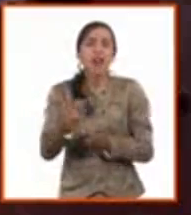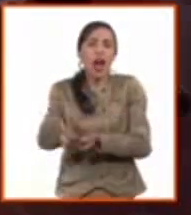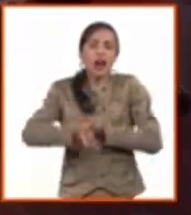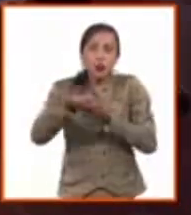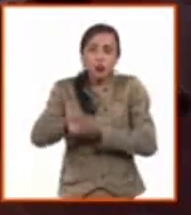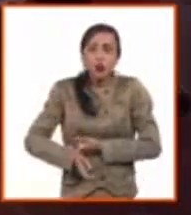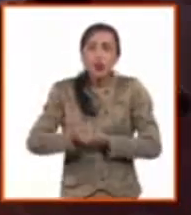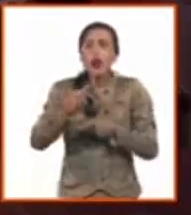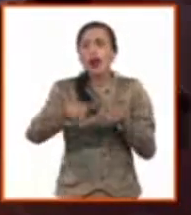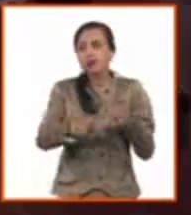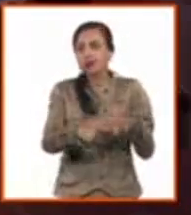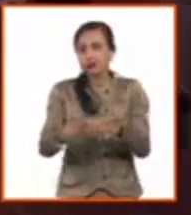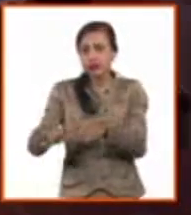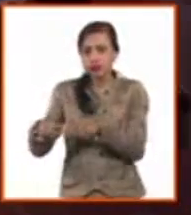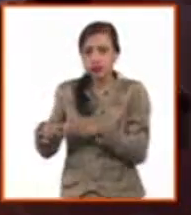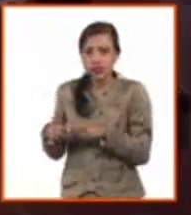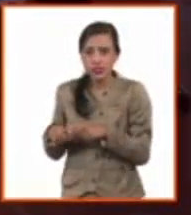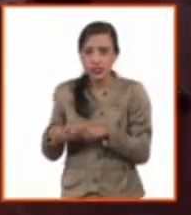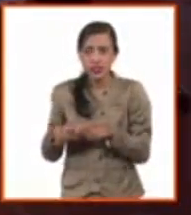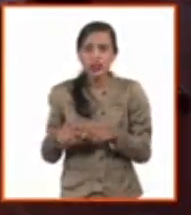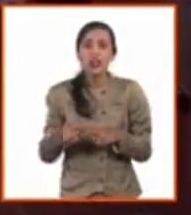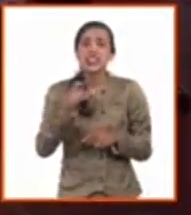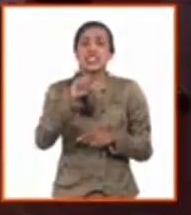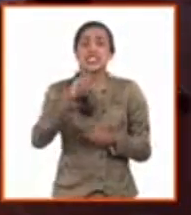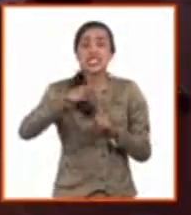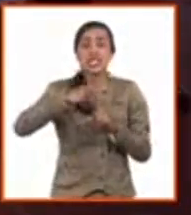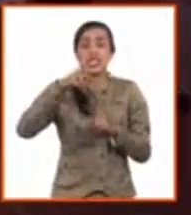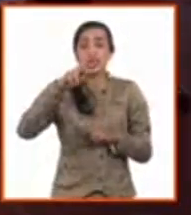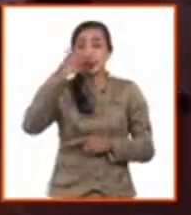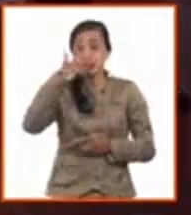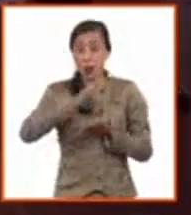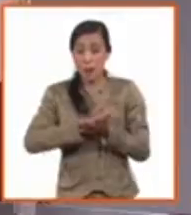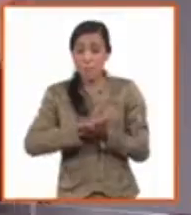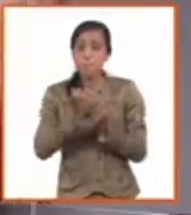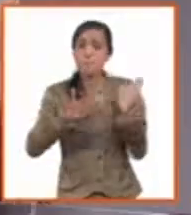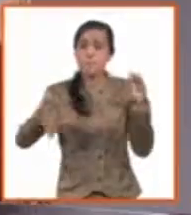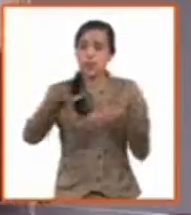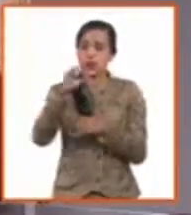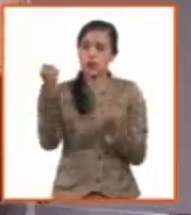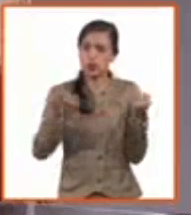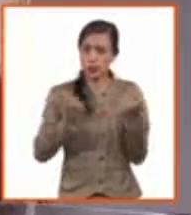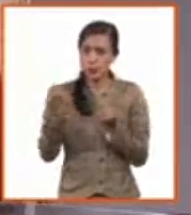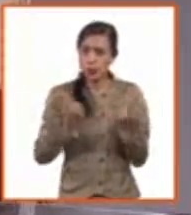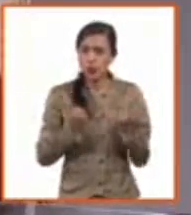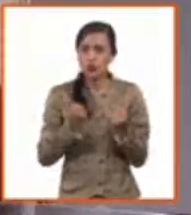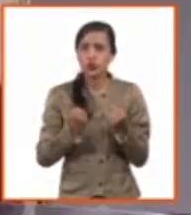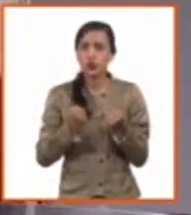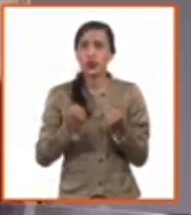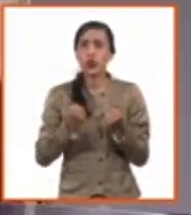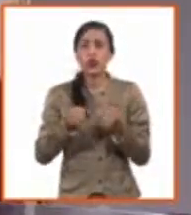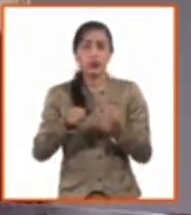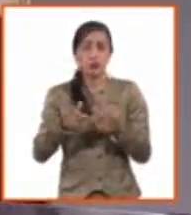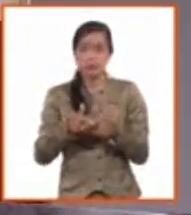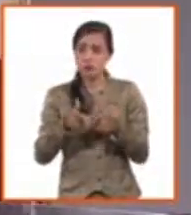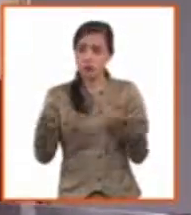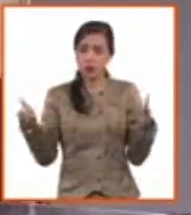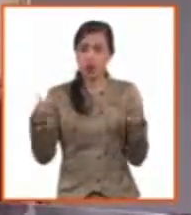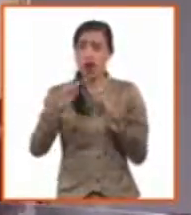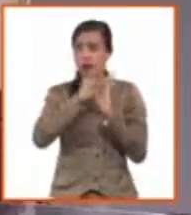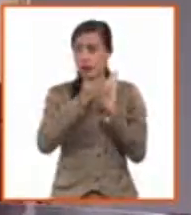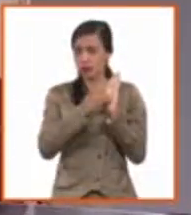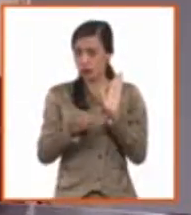agricultura o sea que es prácticamente así tram del ministerio de transporte prácticamente en todos